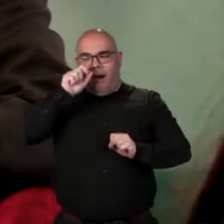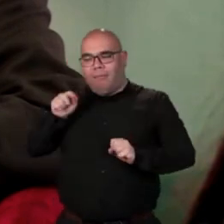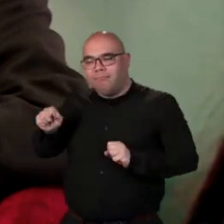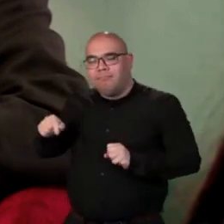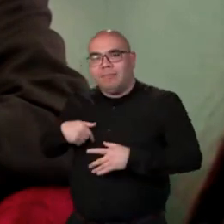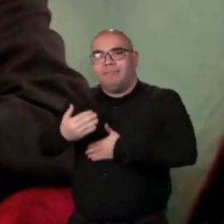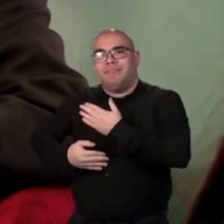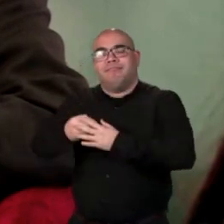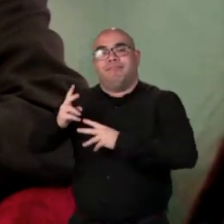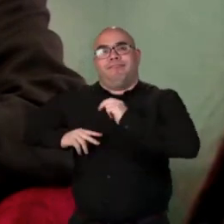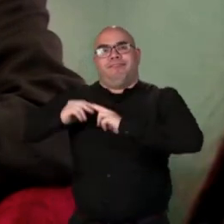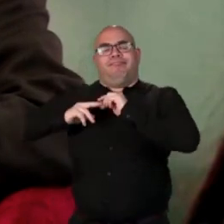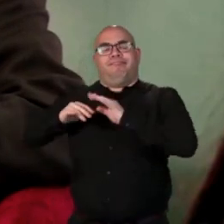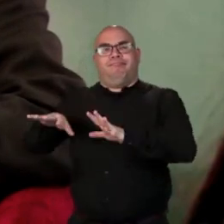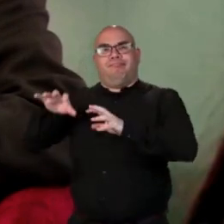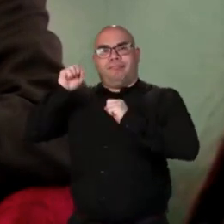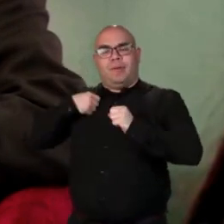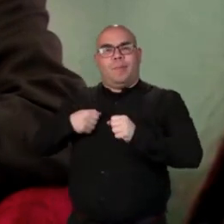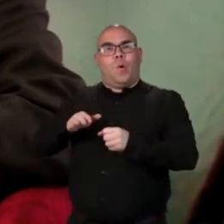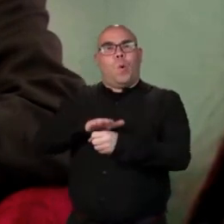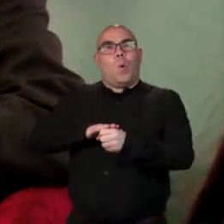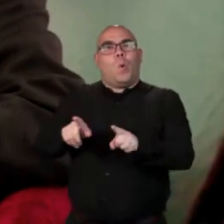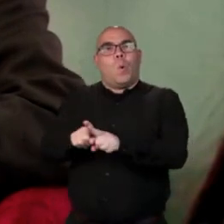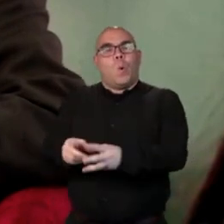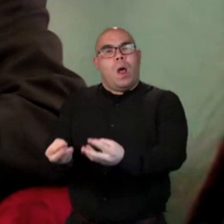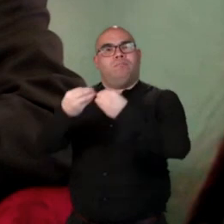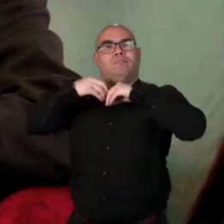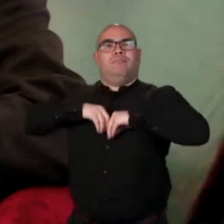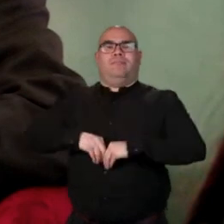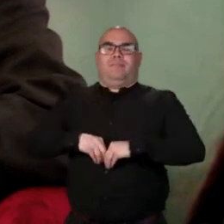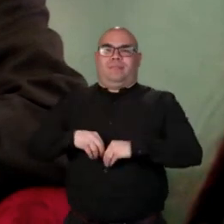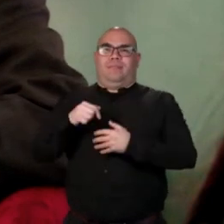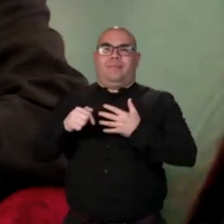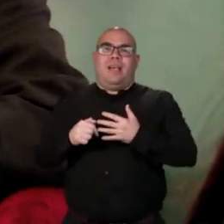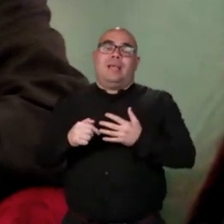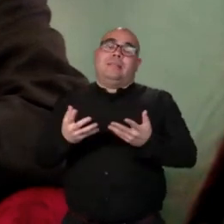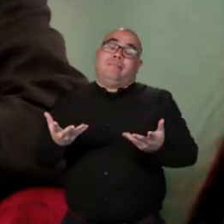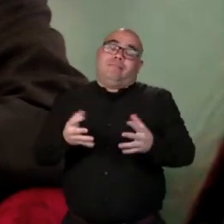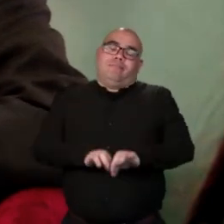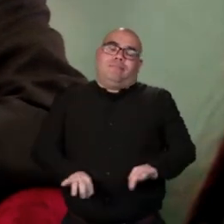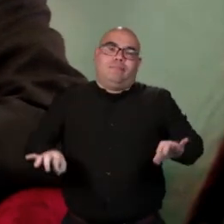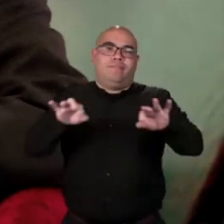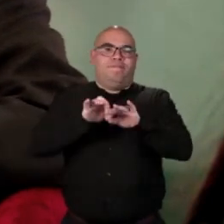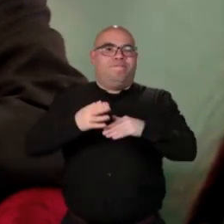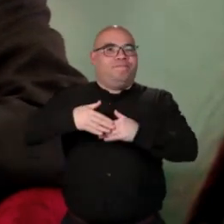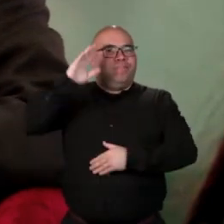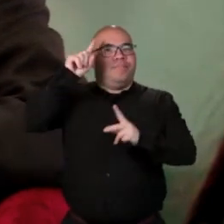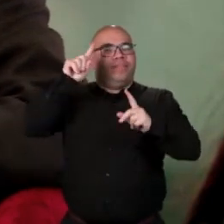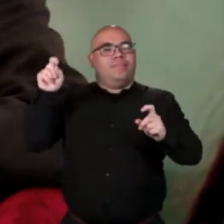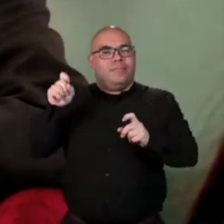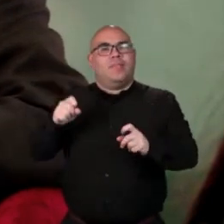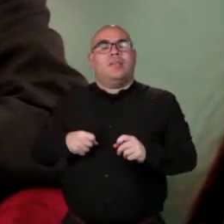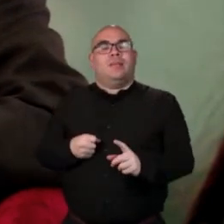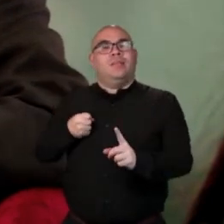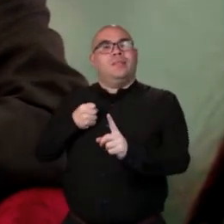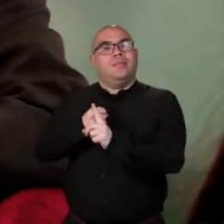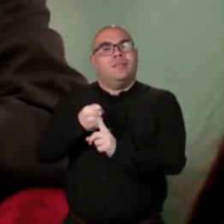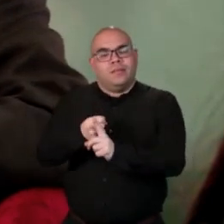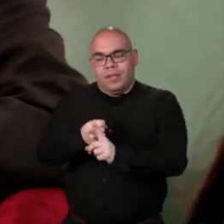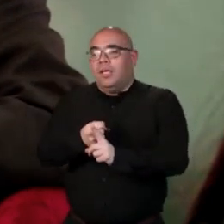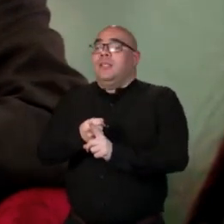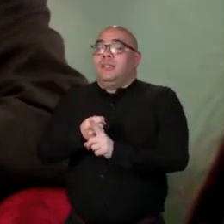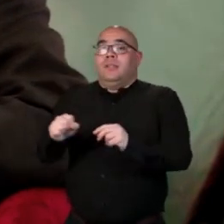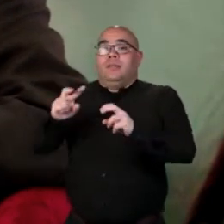en esto las condiciones para su formación de interioridad y, muy importante, la gestión de nuevos recursos